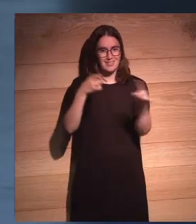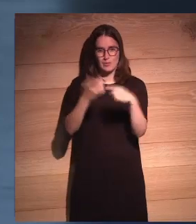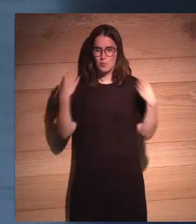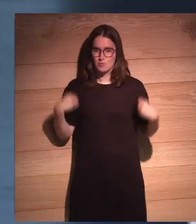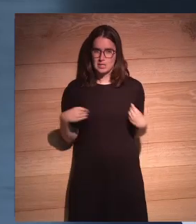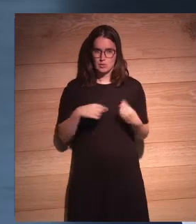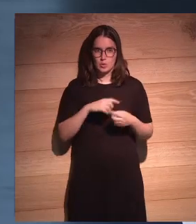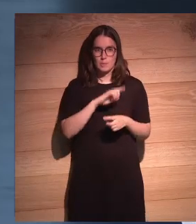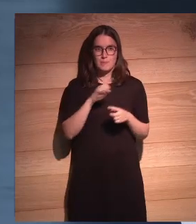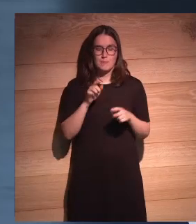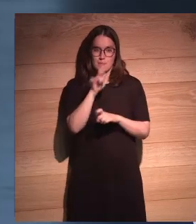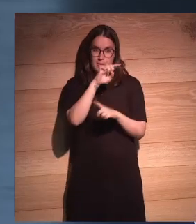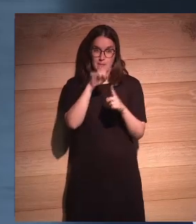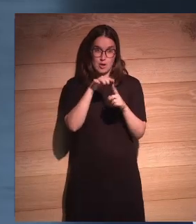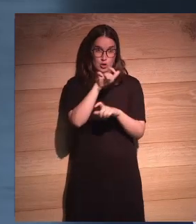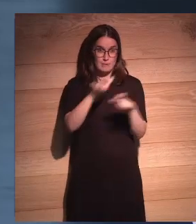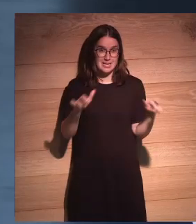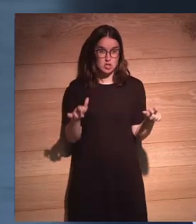dirección. Primero, son personas